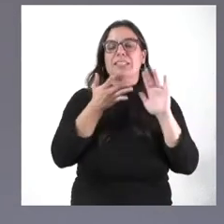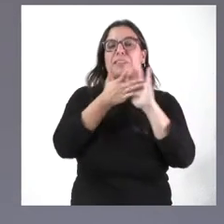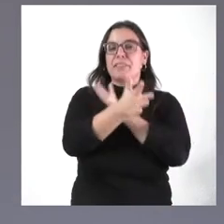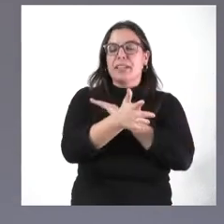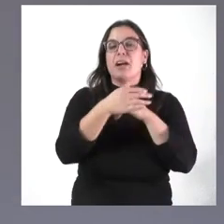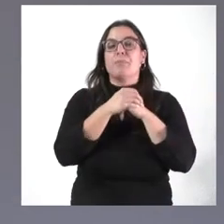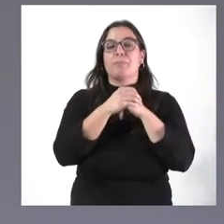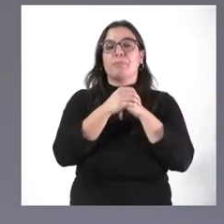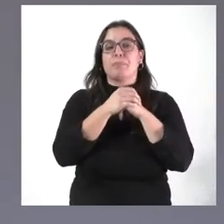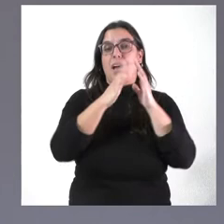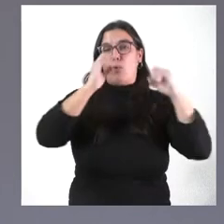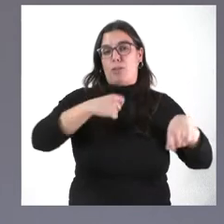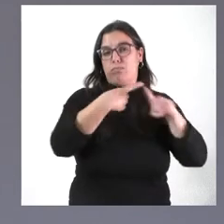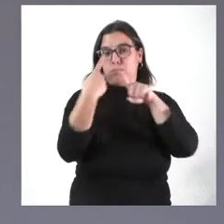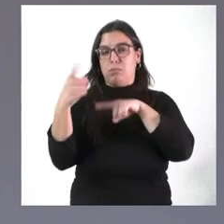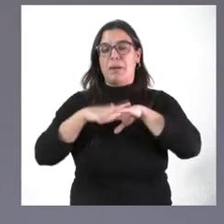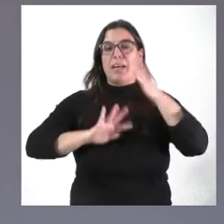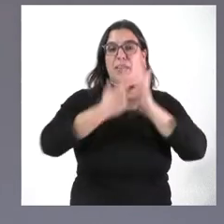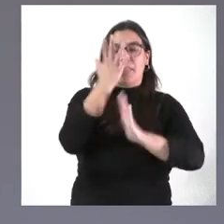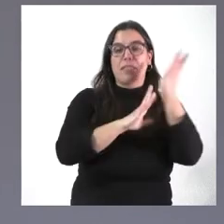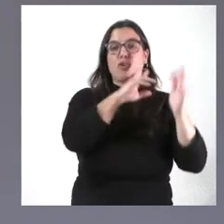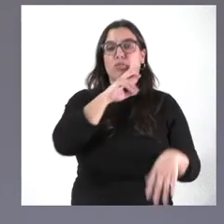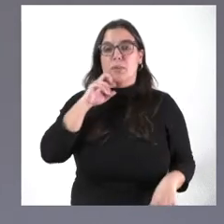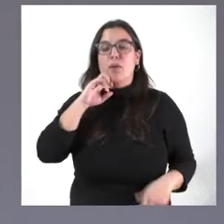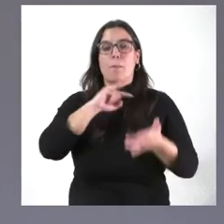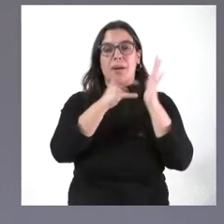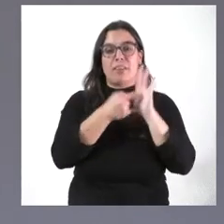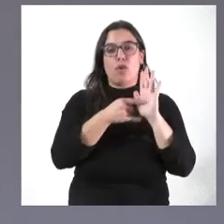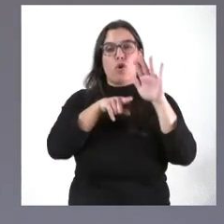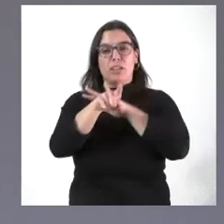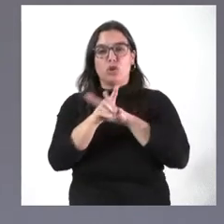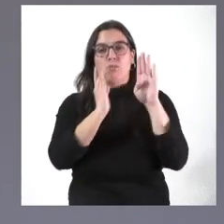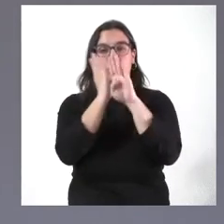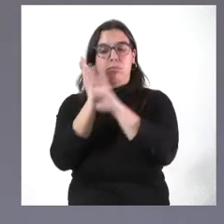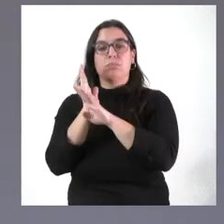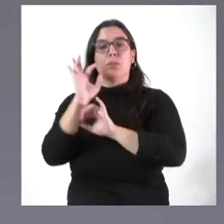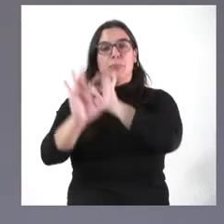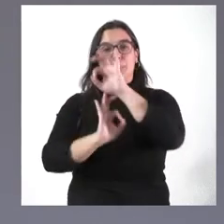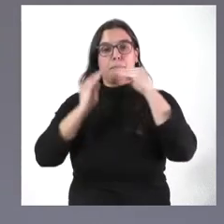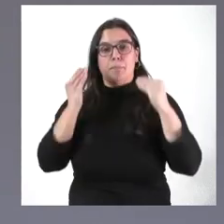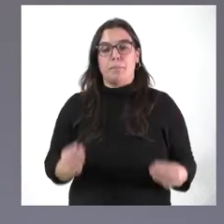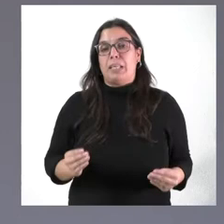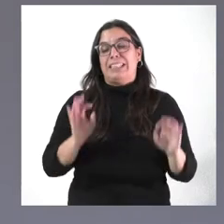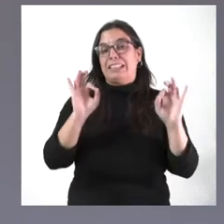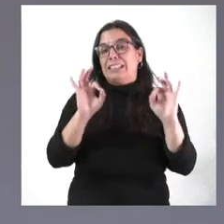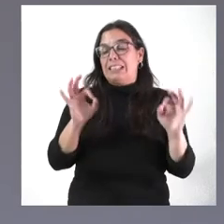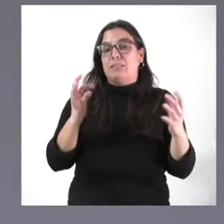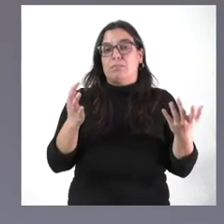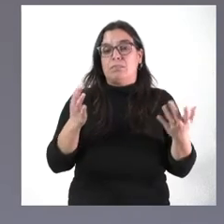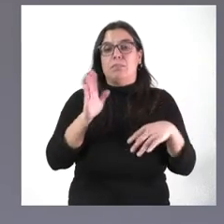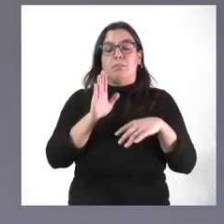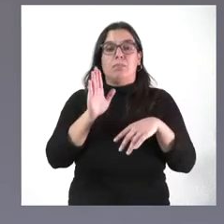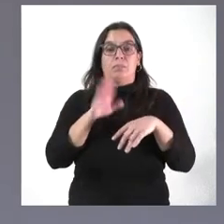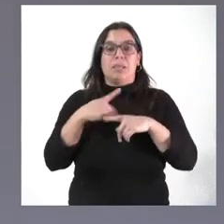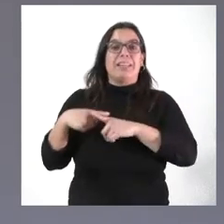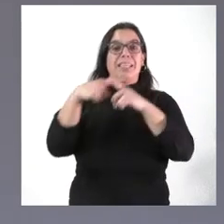distintos acuerdos para incendios conservación de esos recursos planificación y gestión y en concreto Si para poco distribuir ese